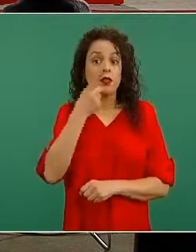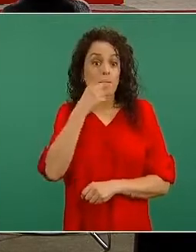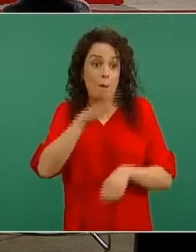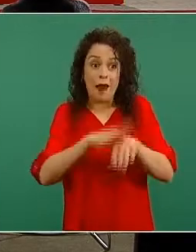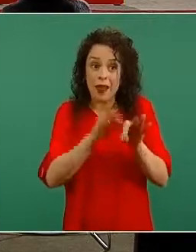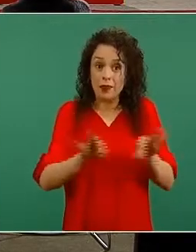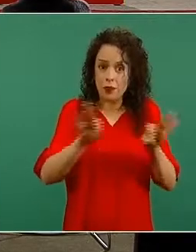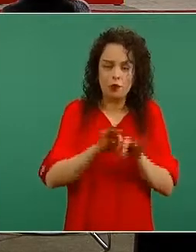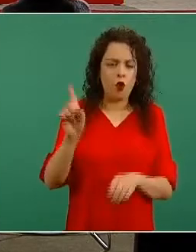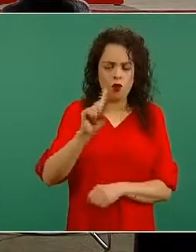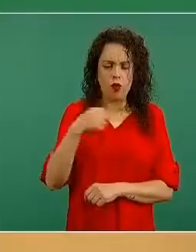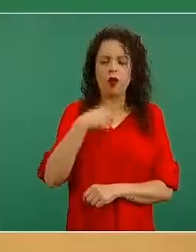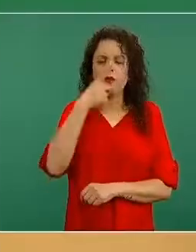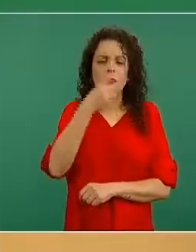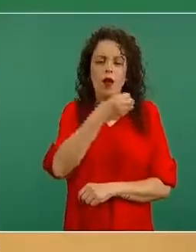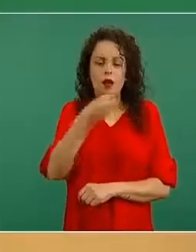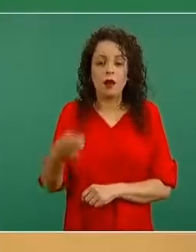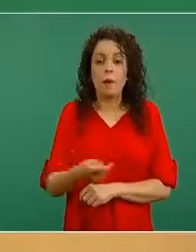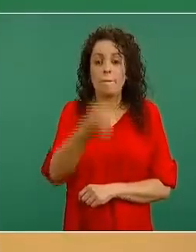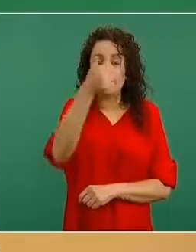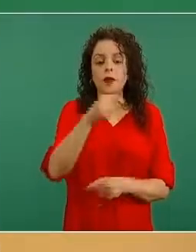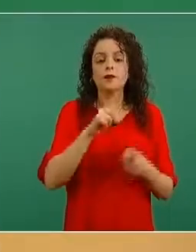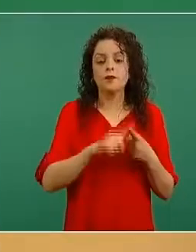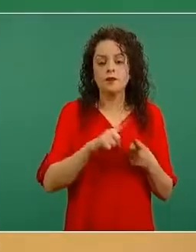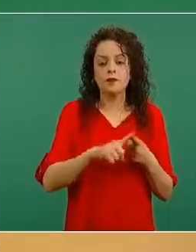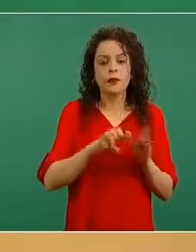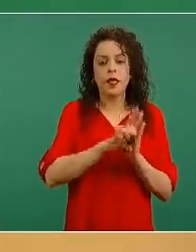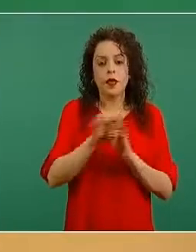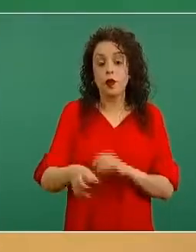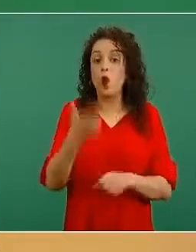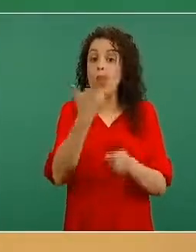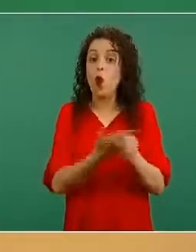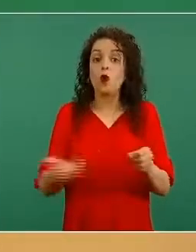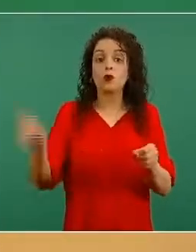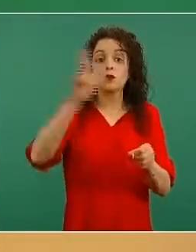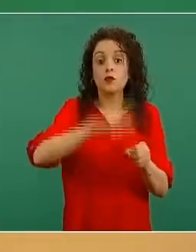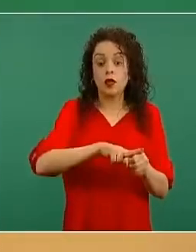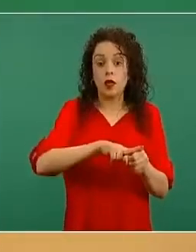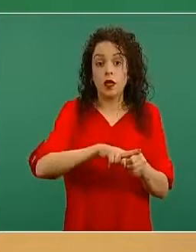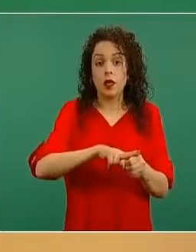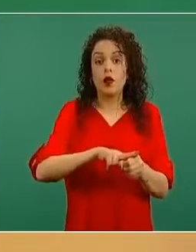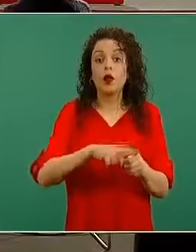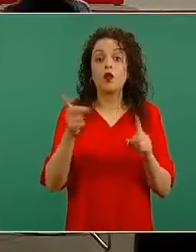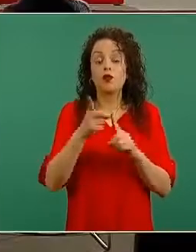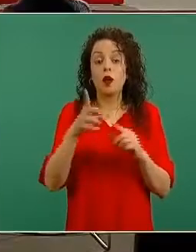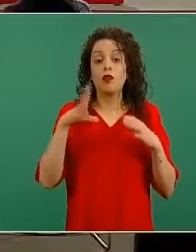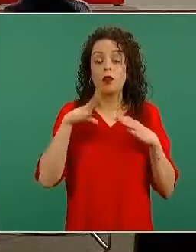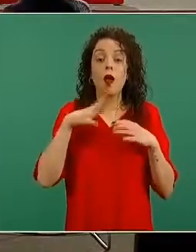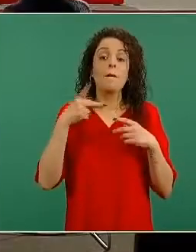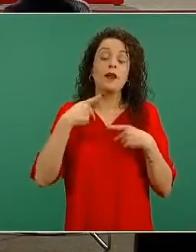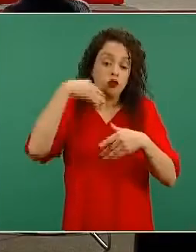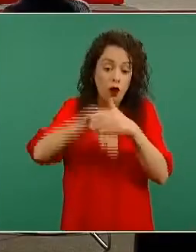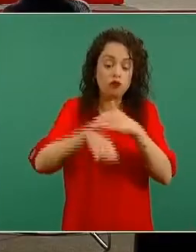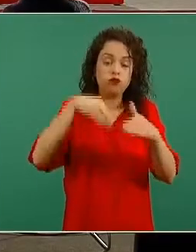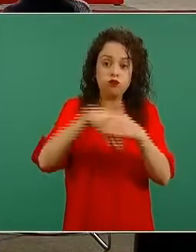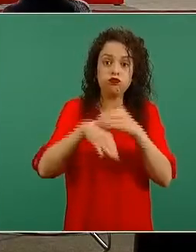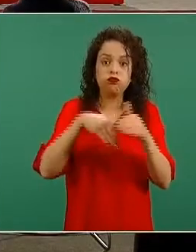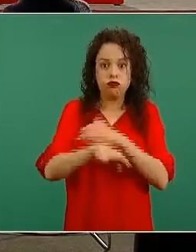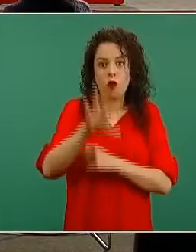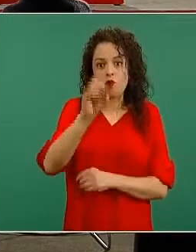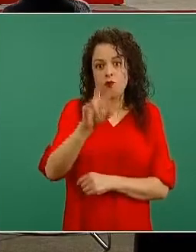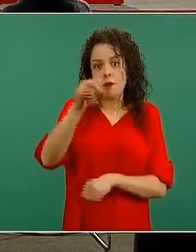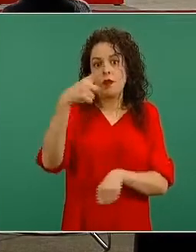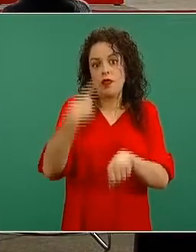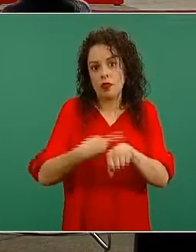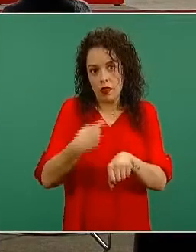importancia, pero en primer lugar pensemos en los hospitales COVID, las unidades médicas donde se hospitalizan y atienden